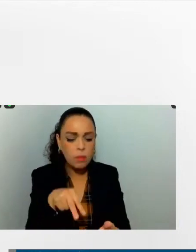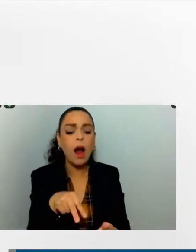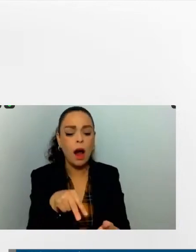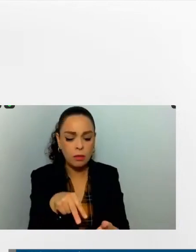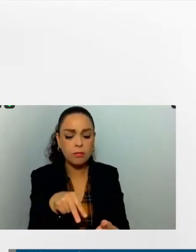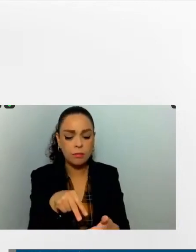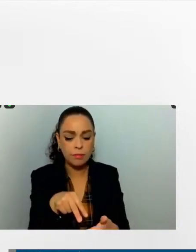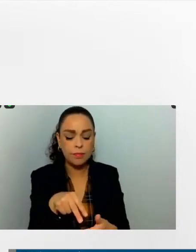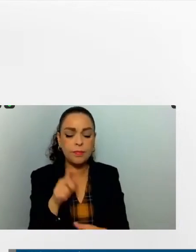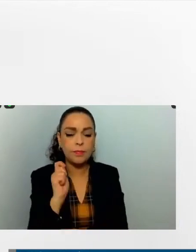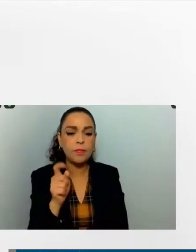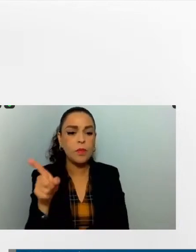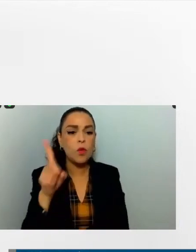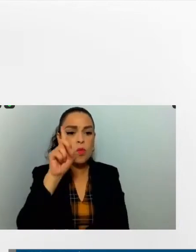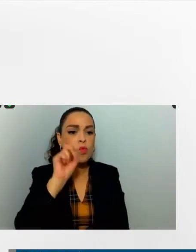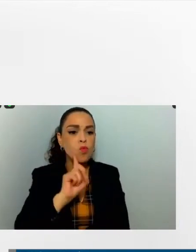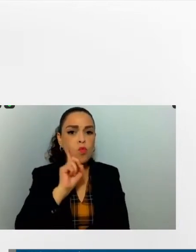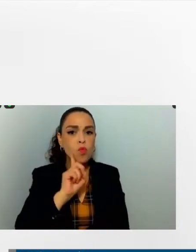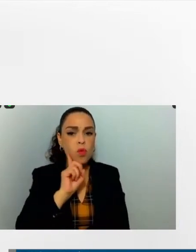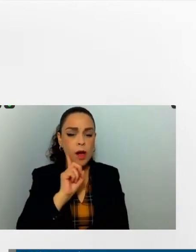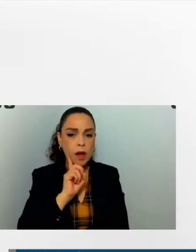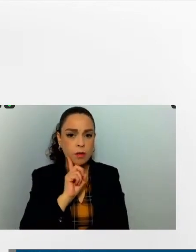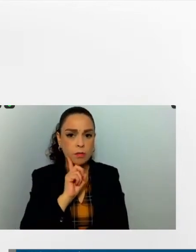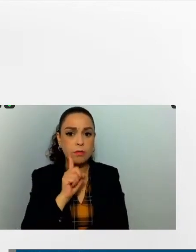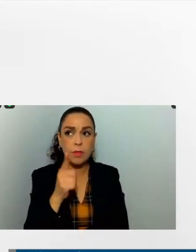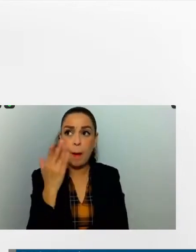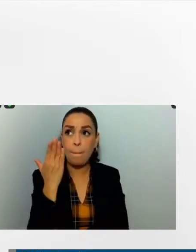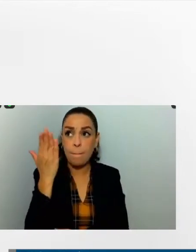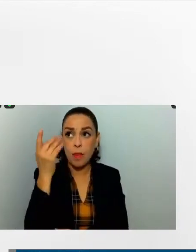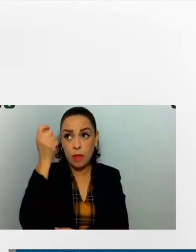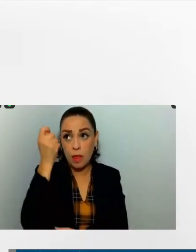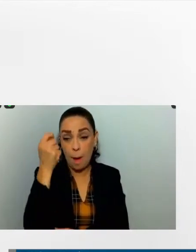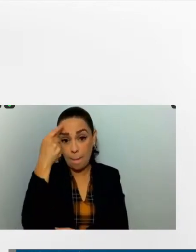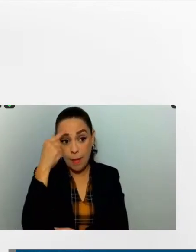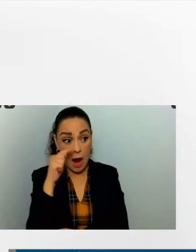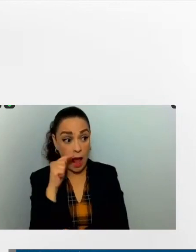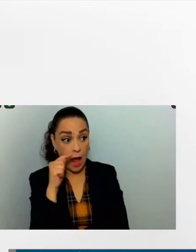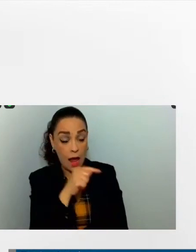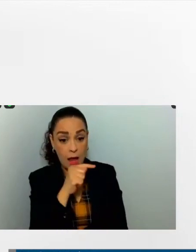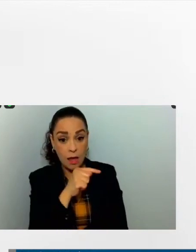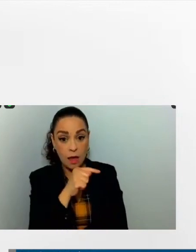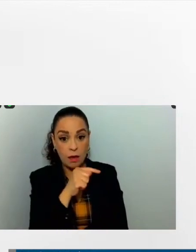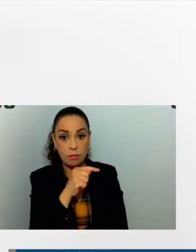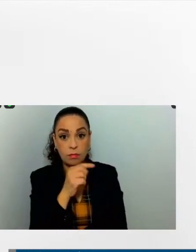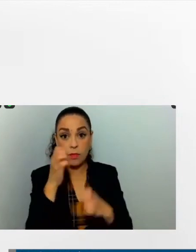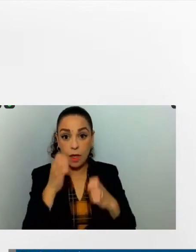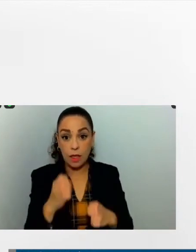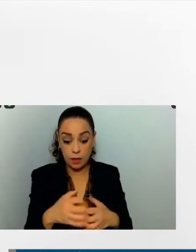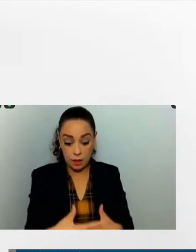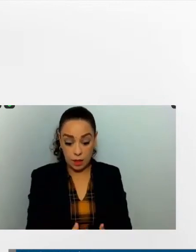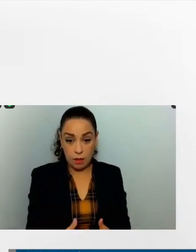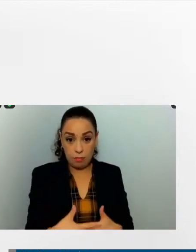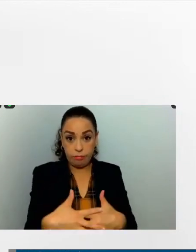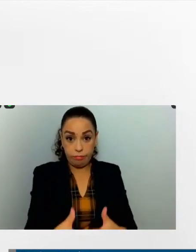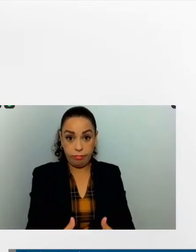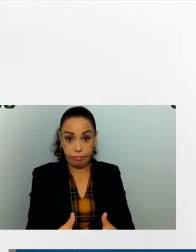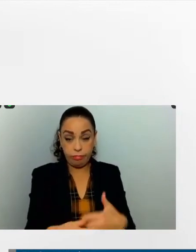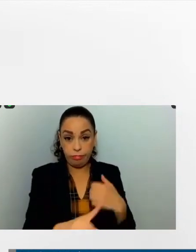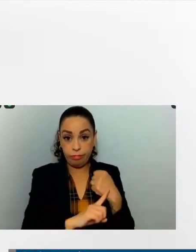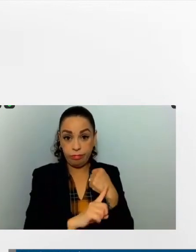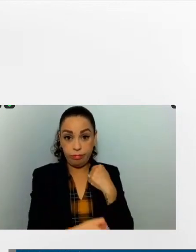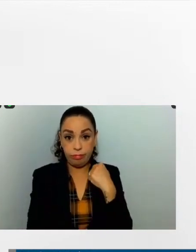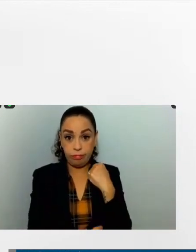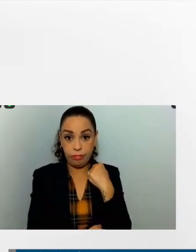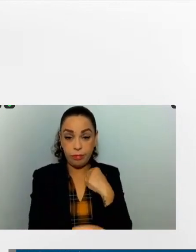de una madre que solicita los alimentos para ella estando embarazada y no lo solicita para el menor que